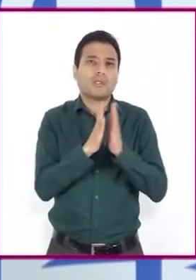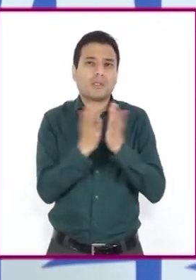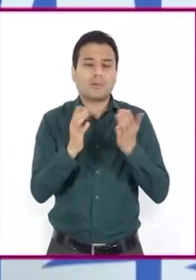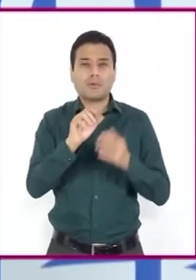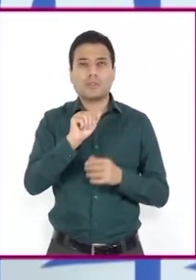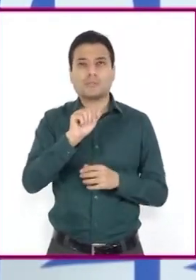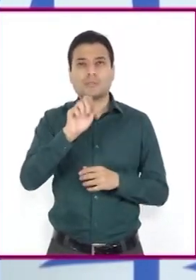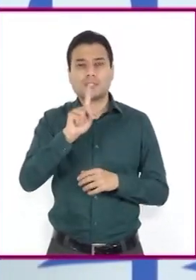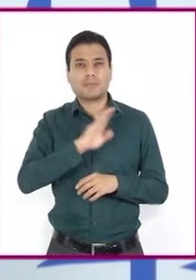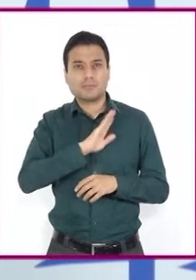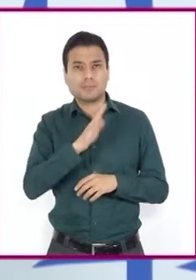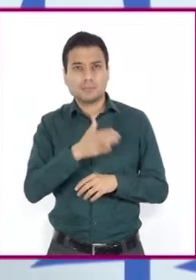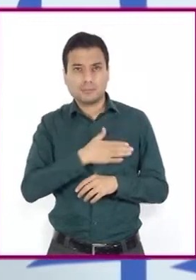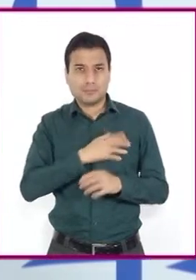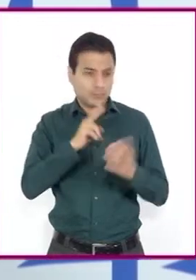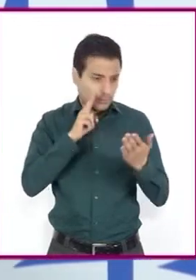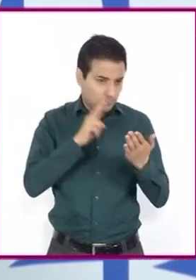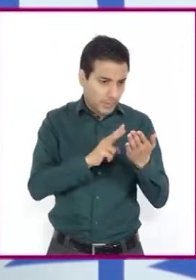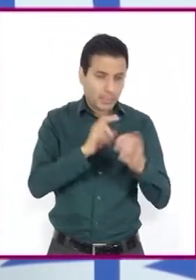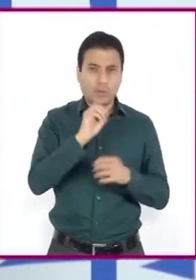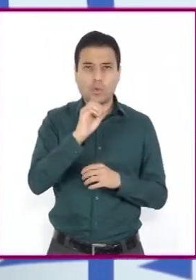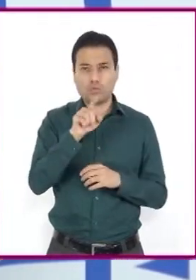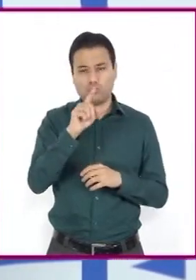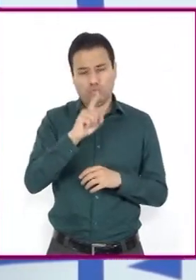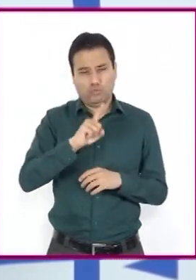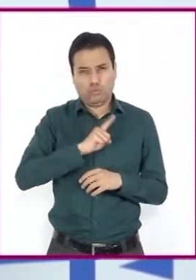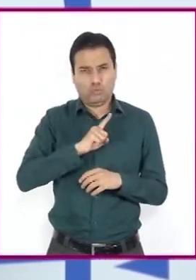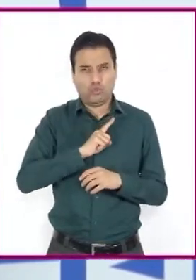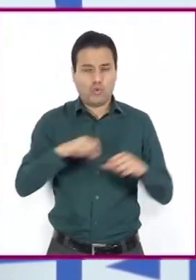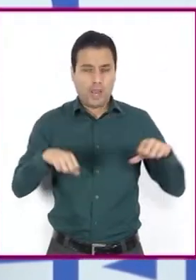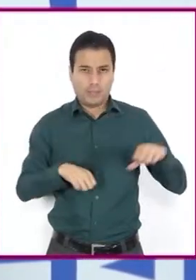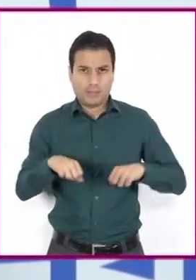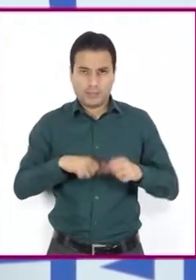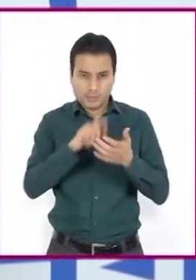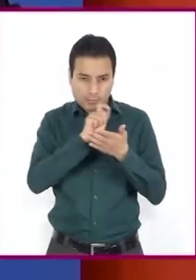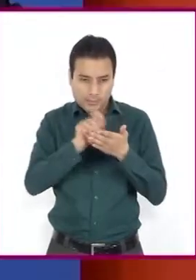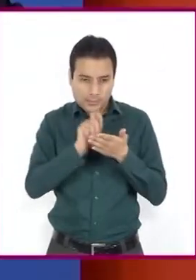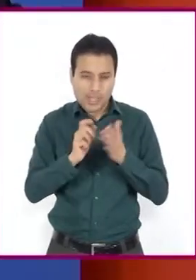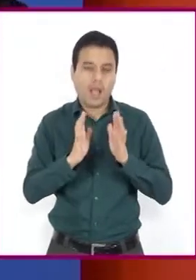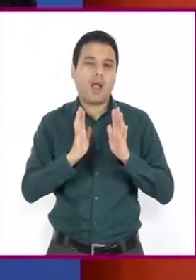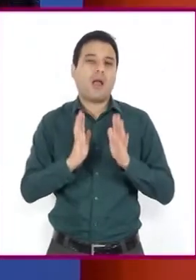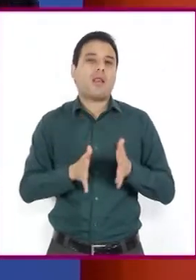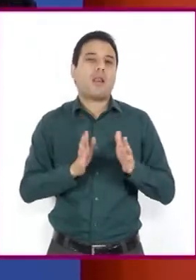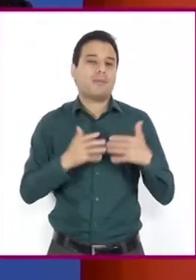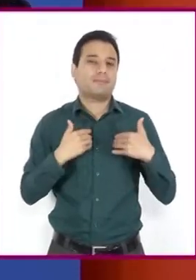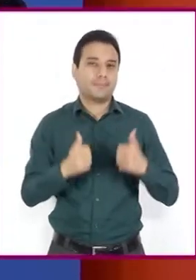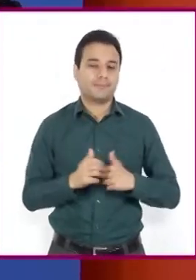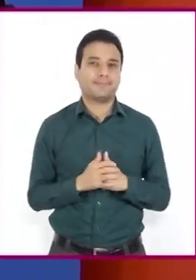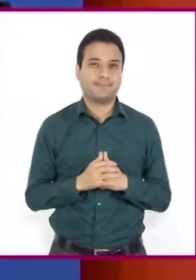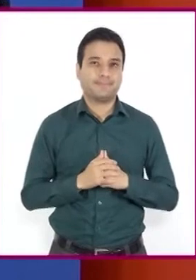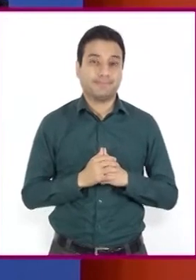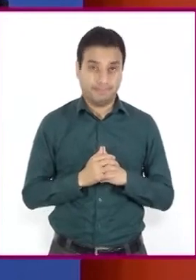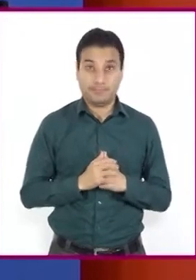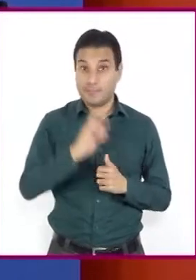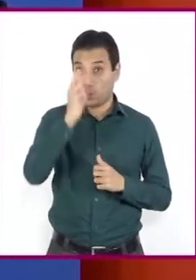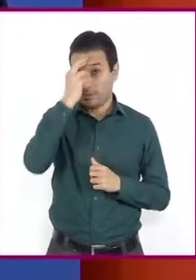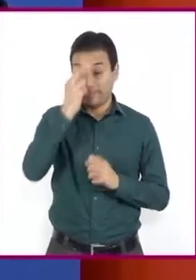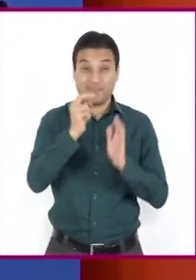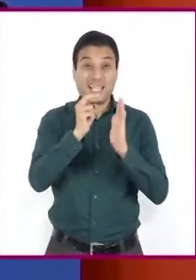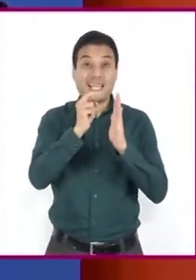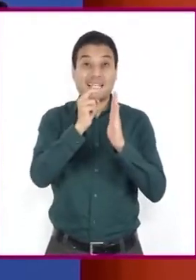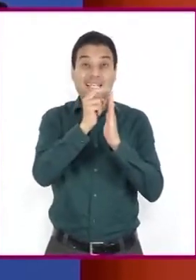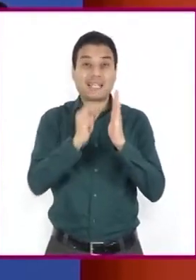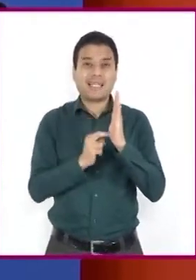de texto o al reflexionar en torno a los retos que se sugieren. Recordemos que los